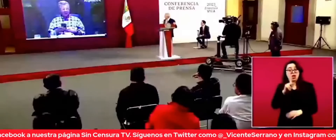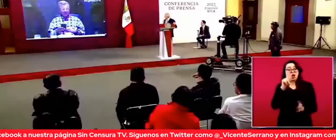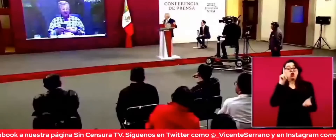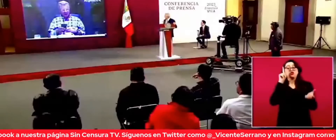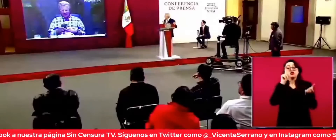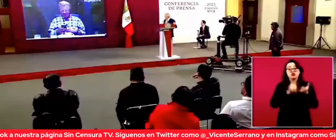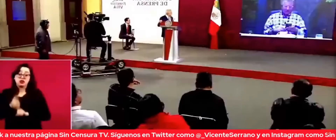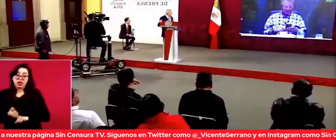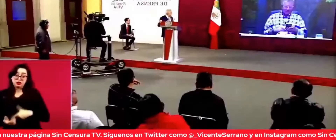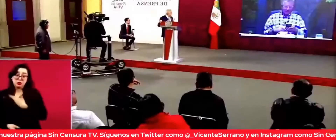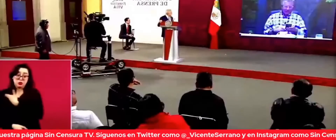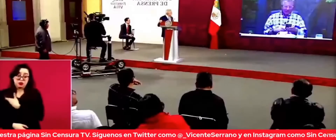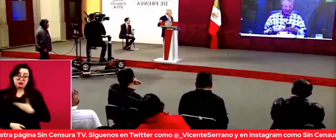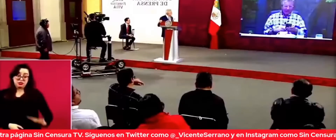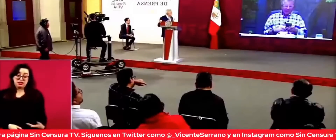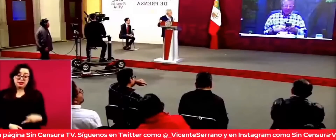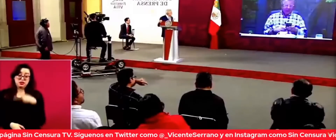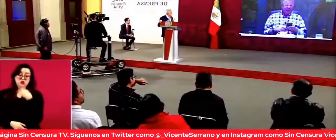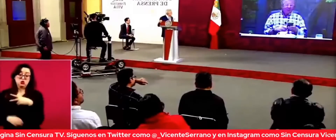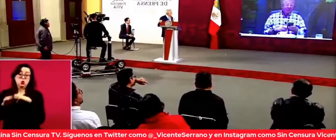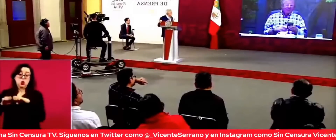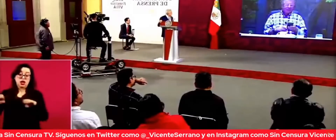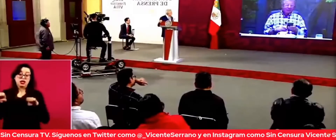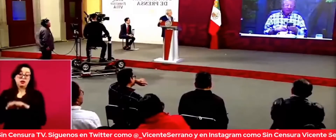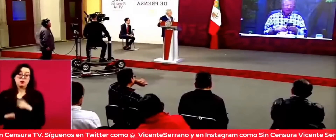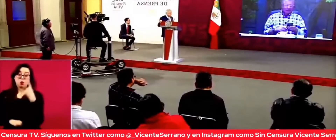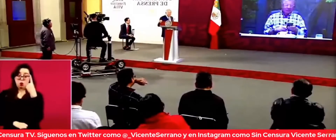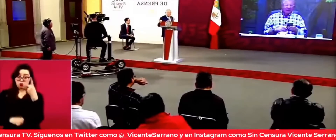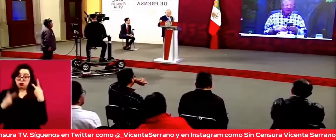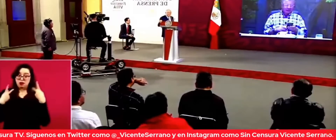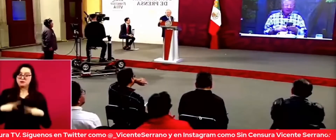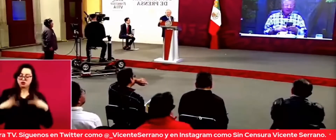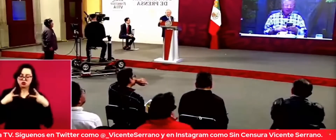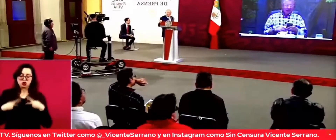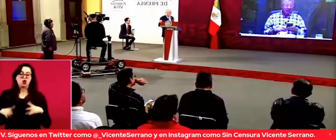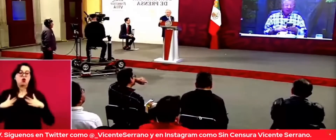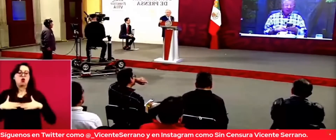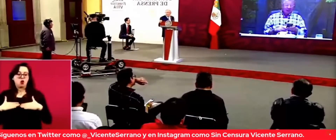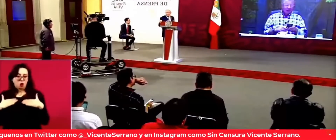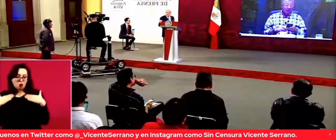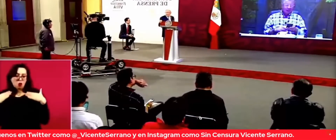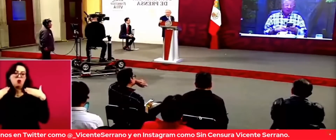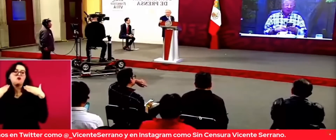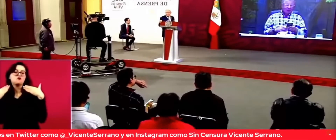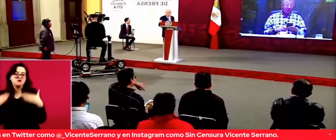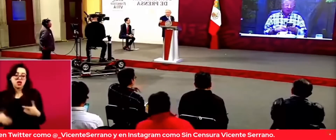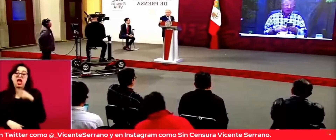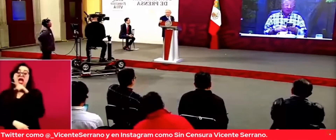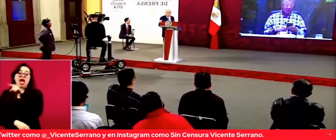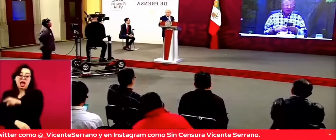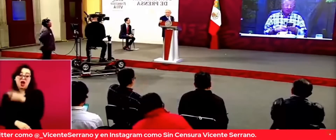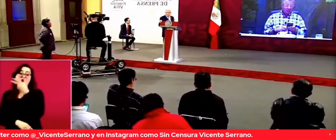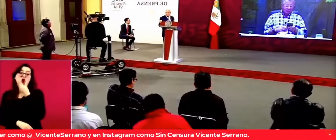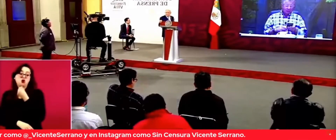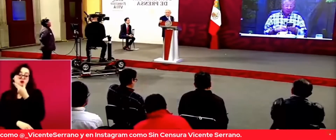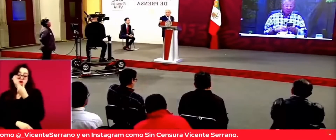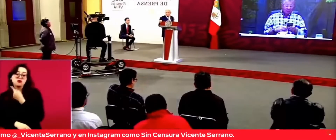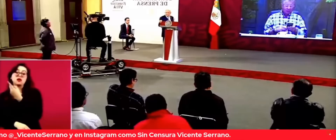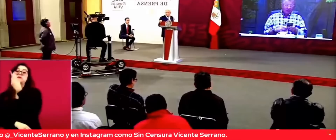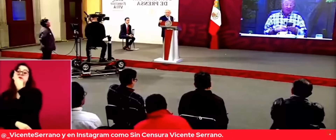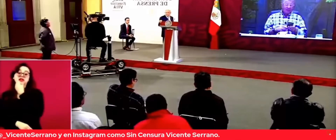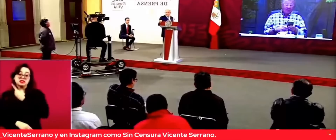del círculo de Andrés. Por fuentes fidedignas sé que AMLO tuvo un evento